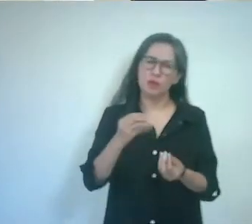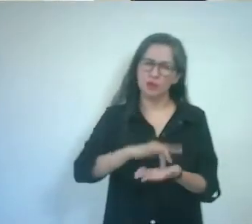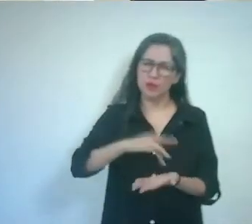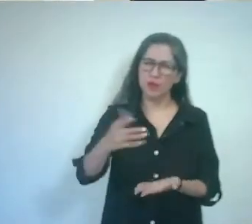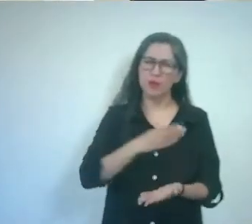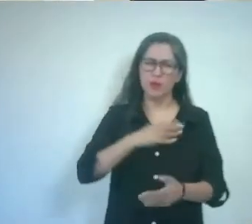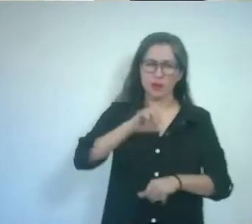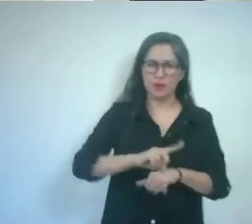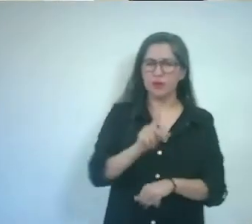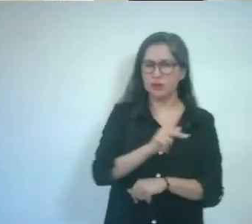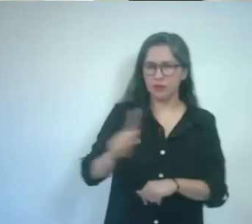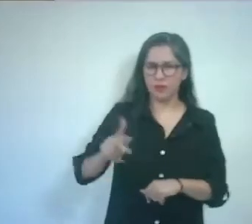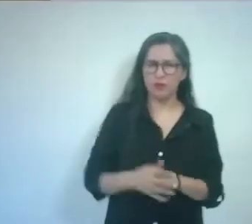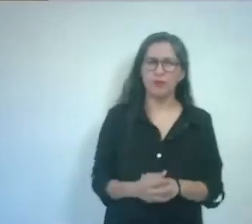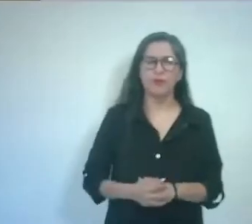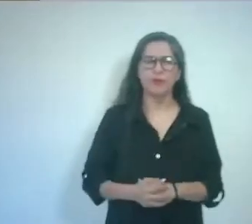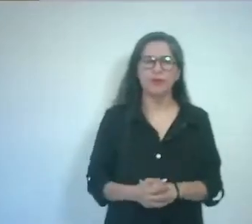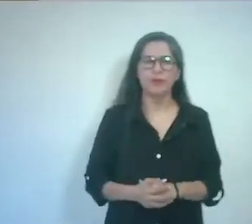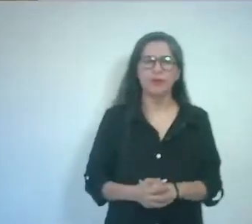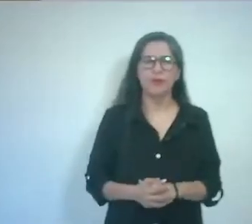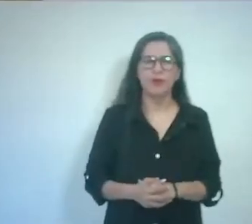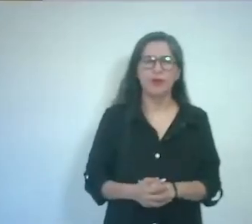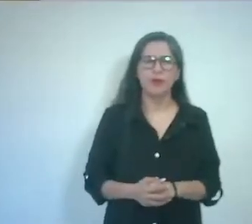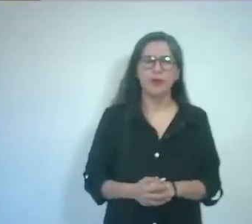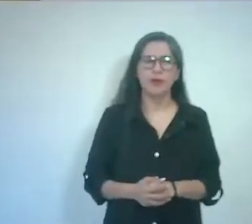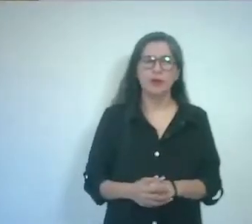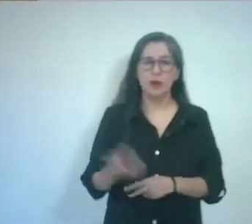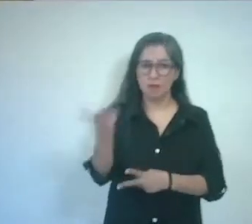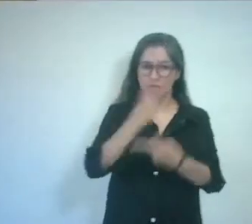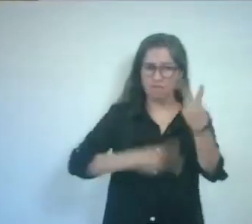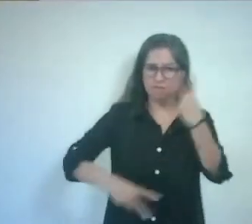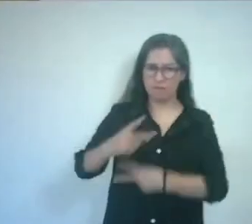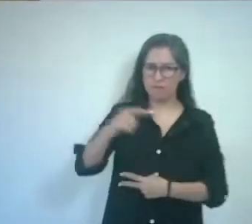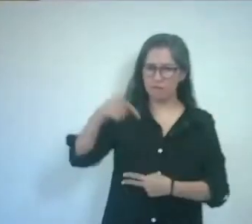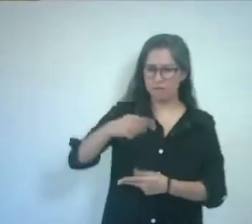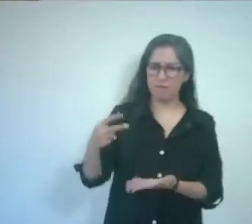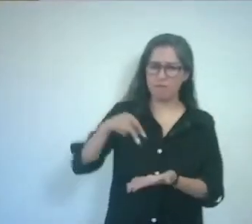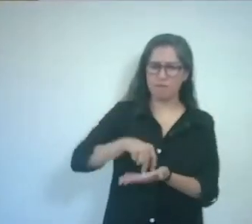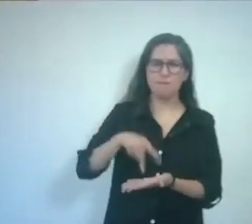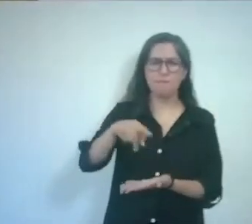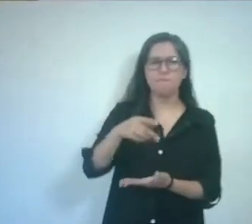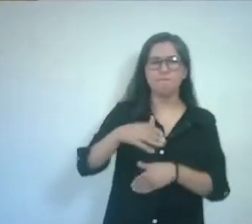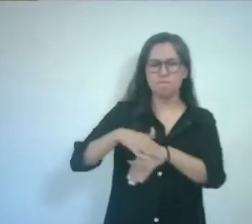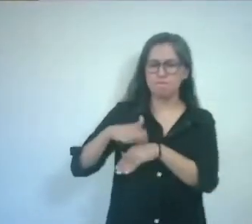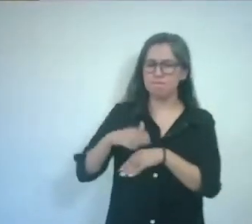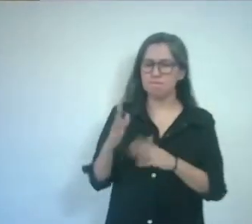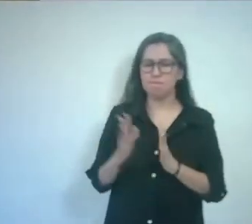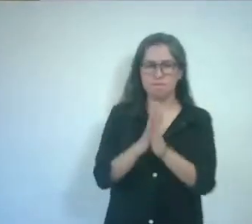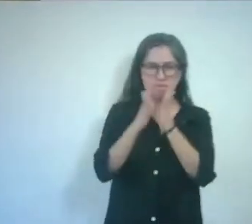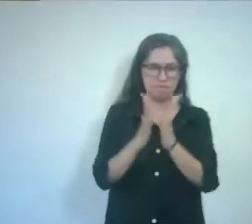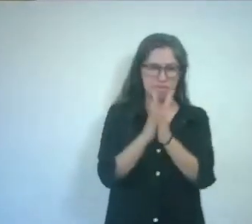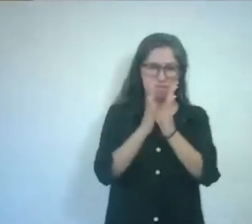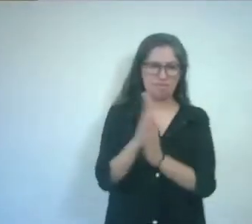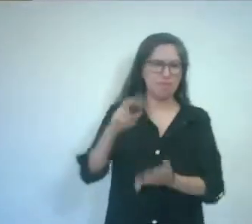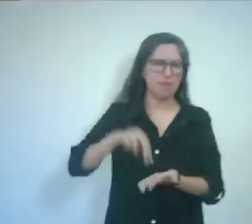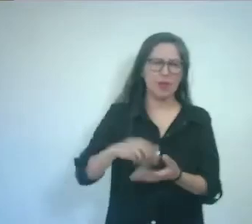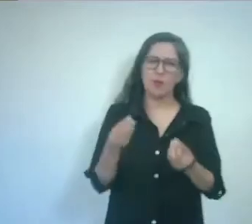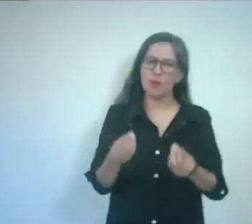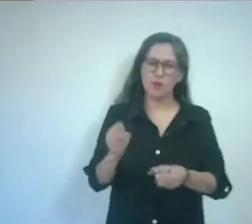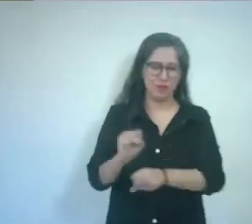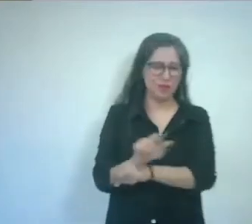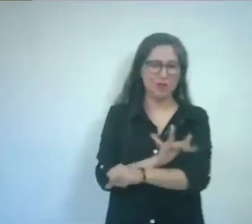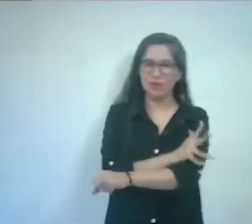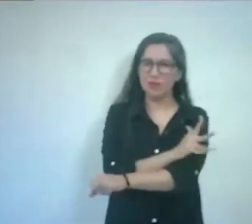todos. Acudimos a este evento convocado por nuestra democracia con mucho entusiasmo, pero